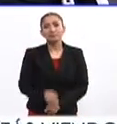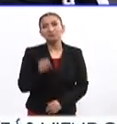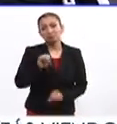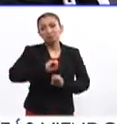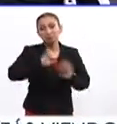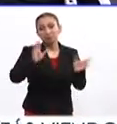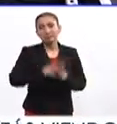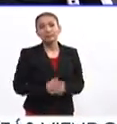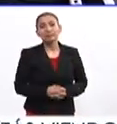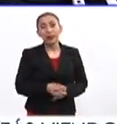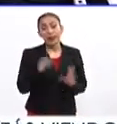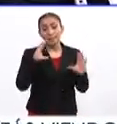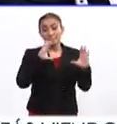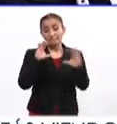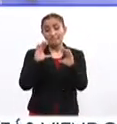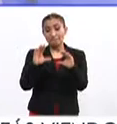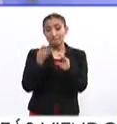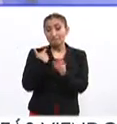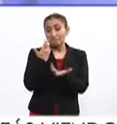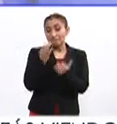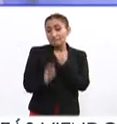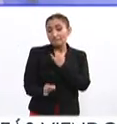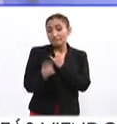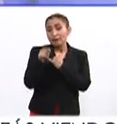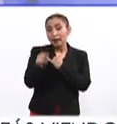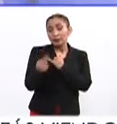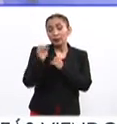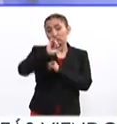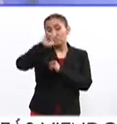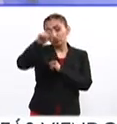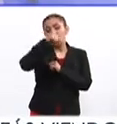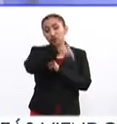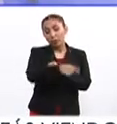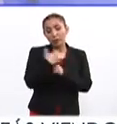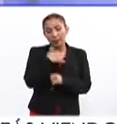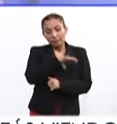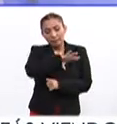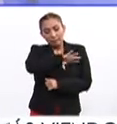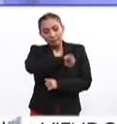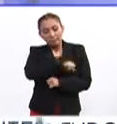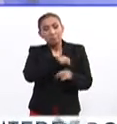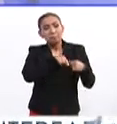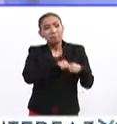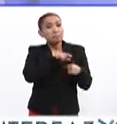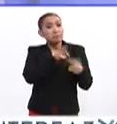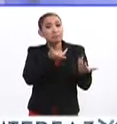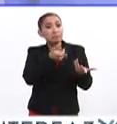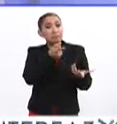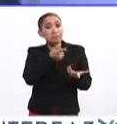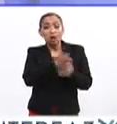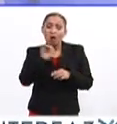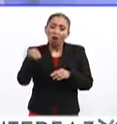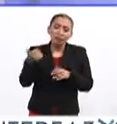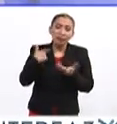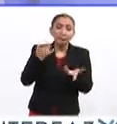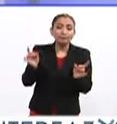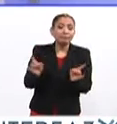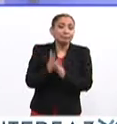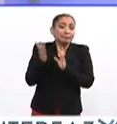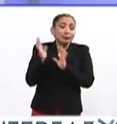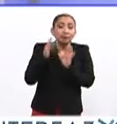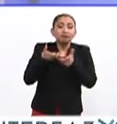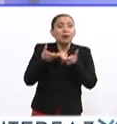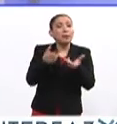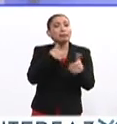es, la docencia finalmente es una profesión que se da por vocación en muchas ocasiones. Sí, sin duda. En otras pues llega con